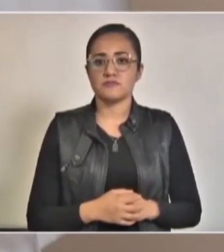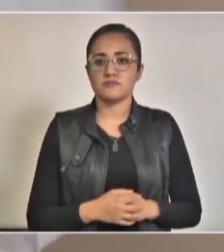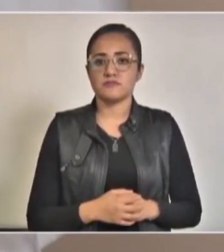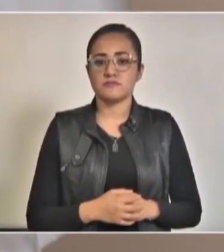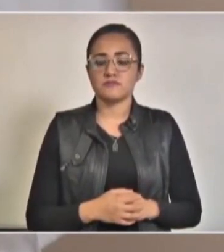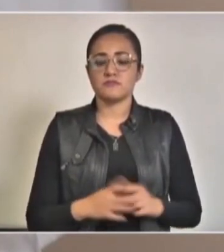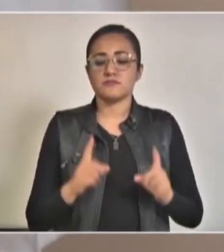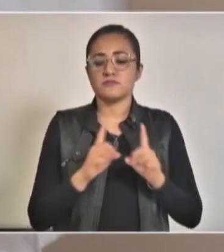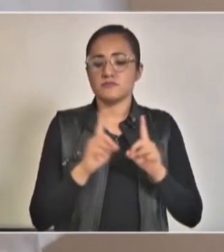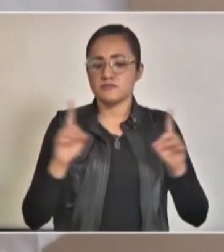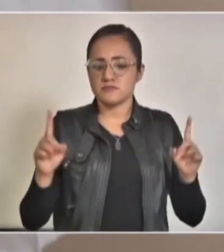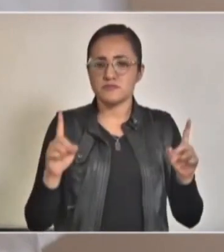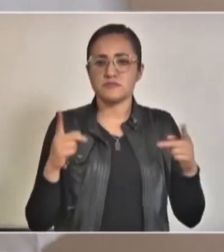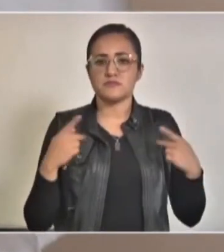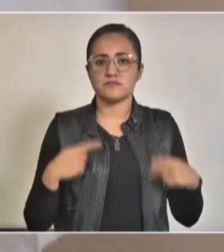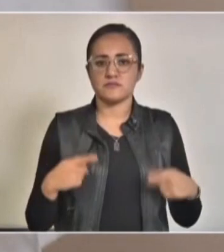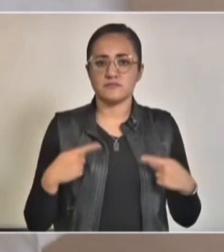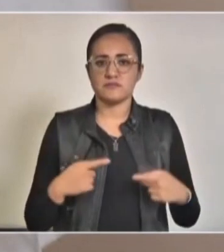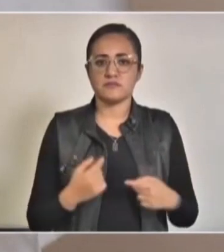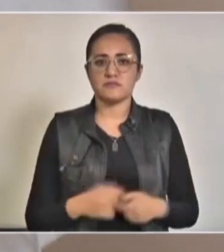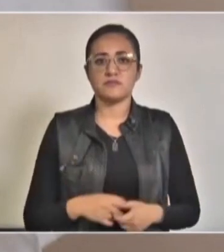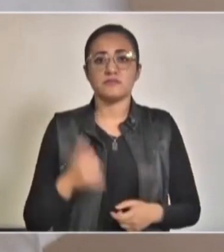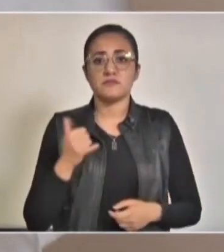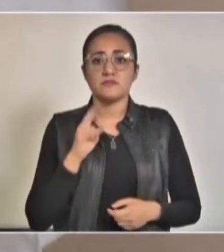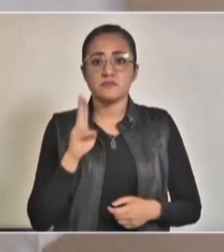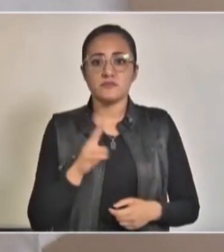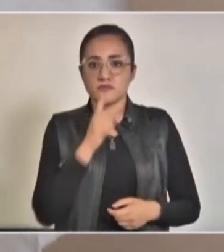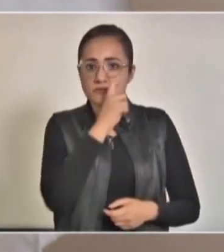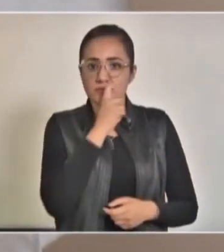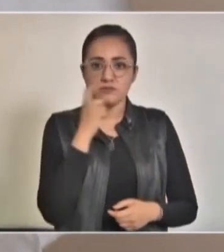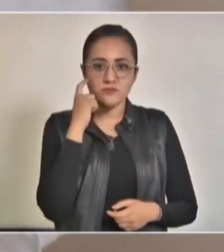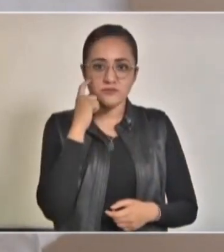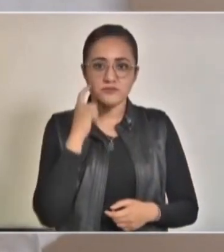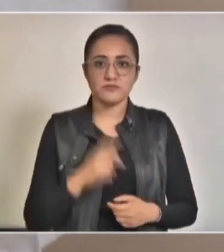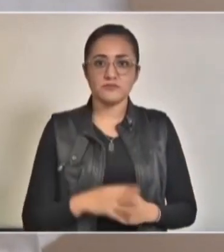sana distancia y uso de cubrebocas.